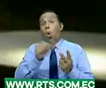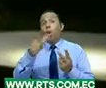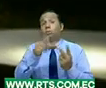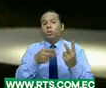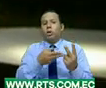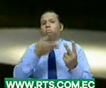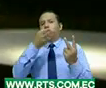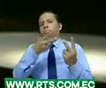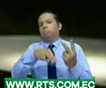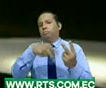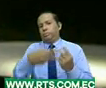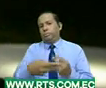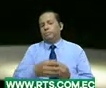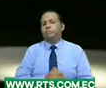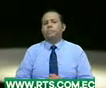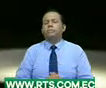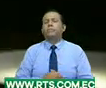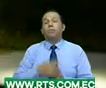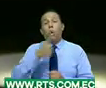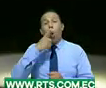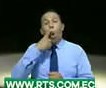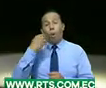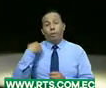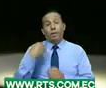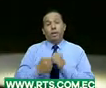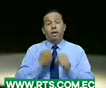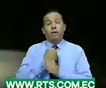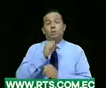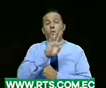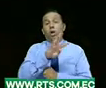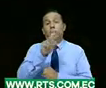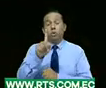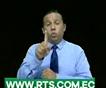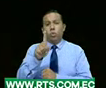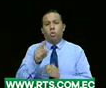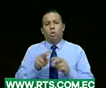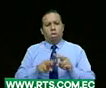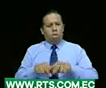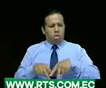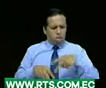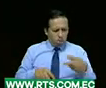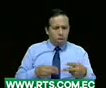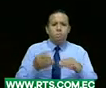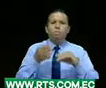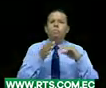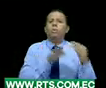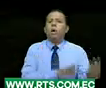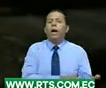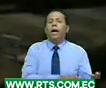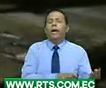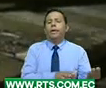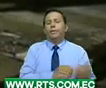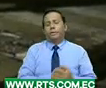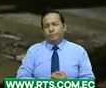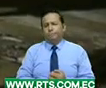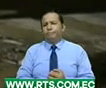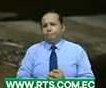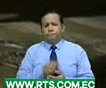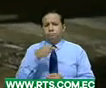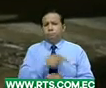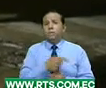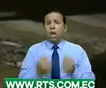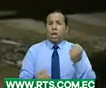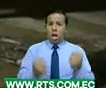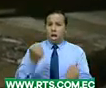el cuerpo sin vida del hombre de 41 años de edad fue encontrado en la vía milagro té de yaguachi el taxista informal que